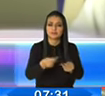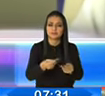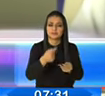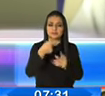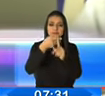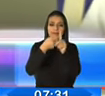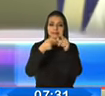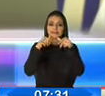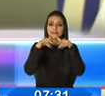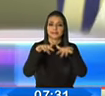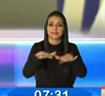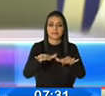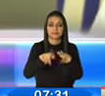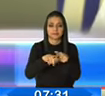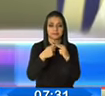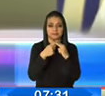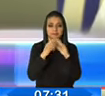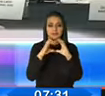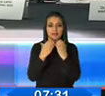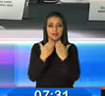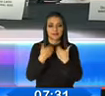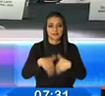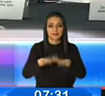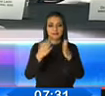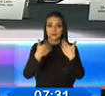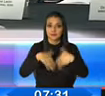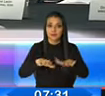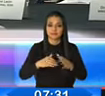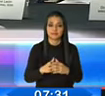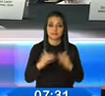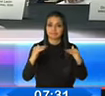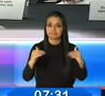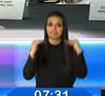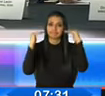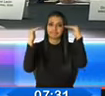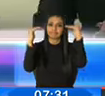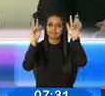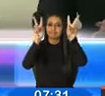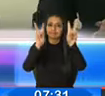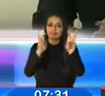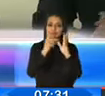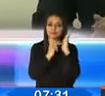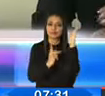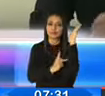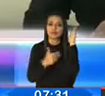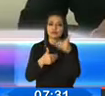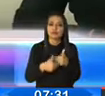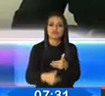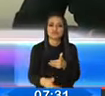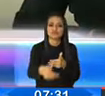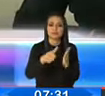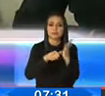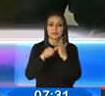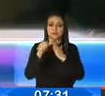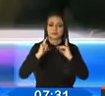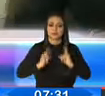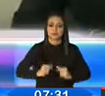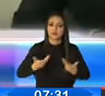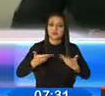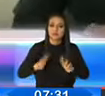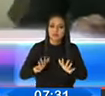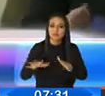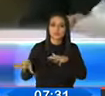mes de septiembre, para el inicio de clases. Estos posgrados se otorgan en el marco del programa que lleva adelante el Ministerio de Salud Pública,